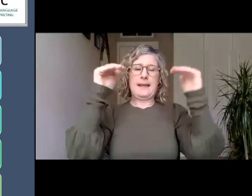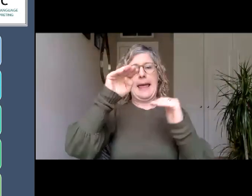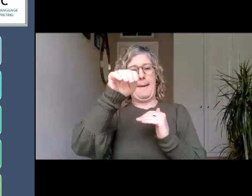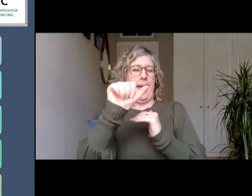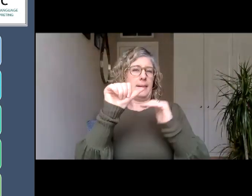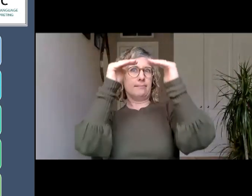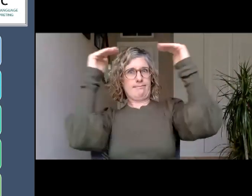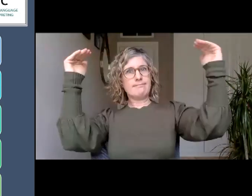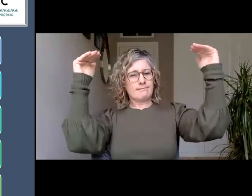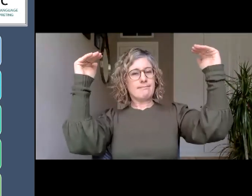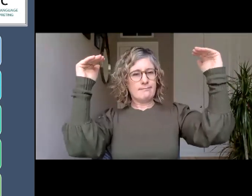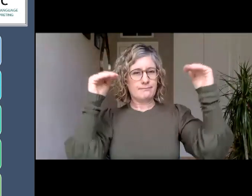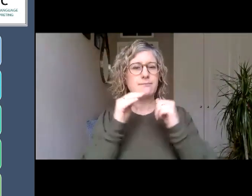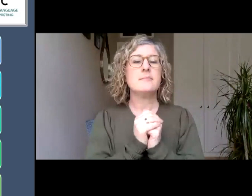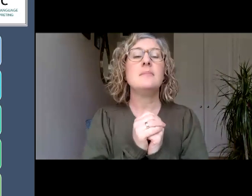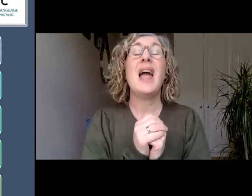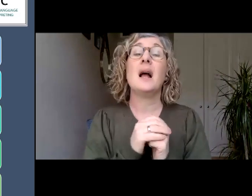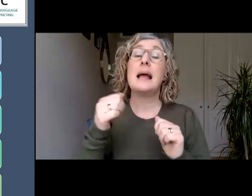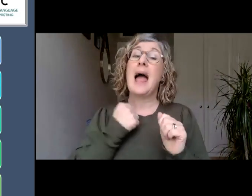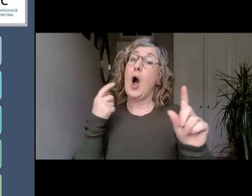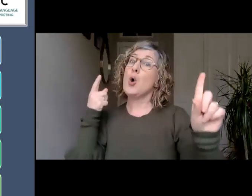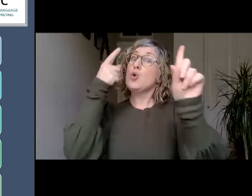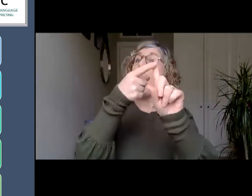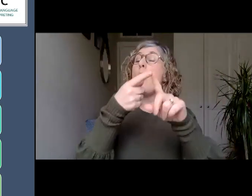que esperamos que no tarde tanto.